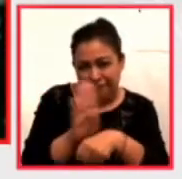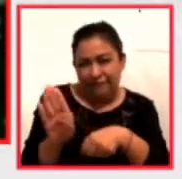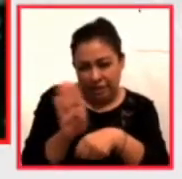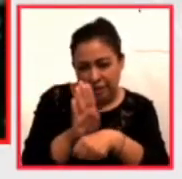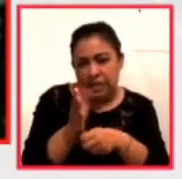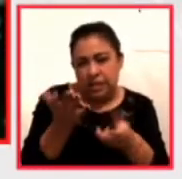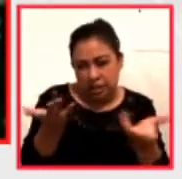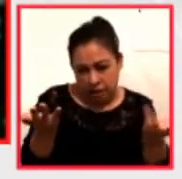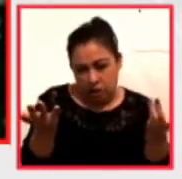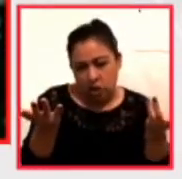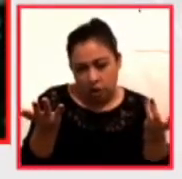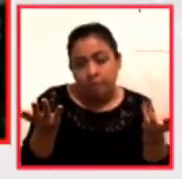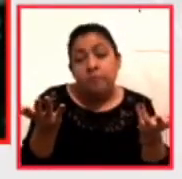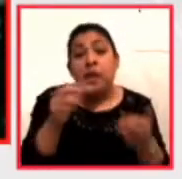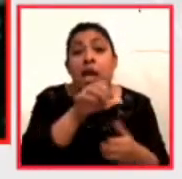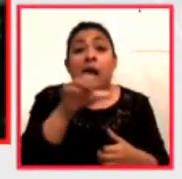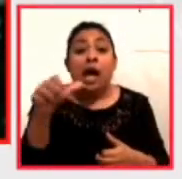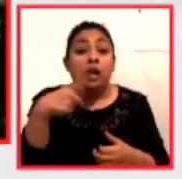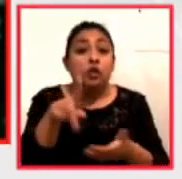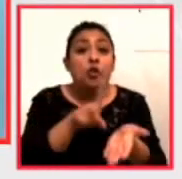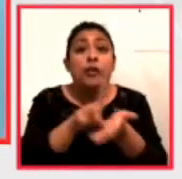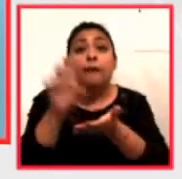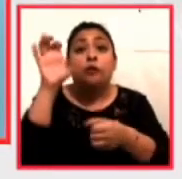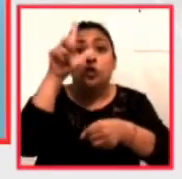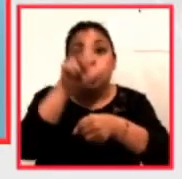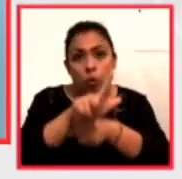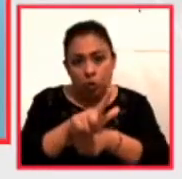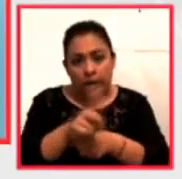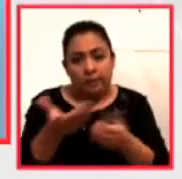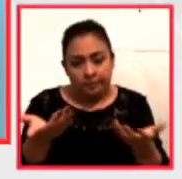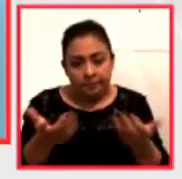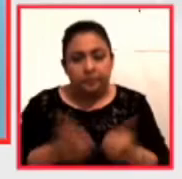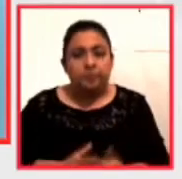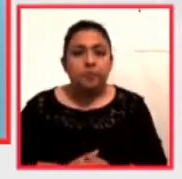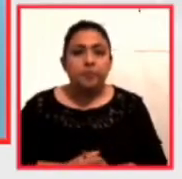derechohabientes, tengo que decir, a los derechos culturales.